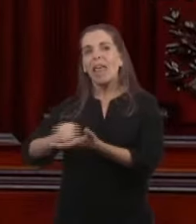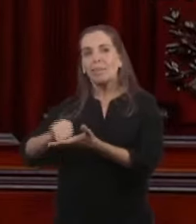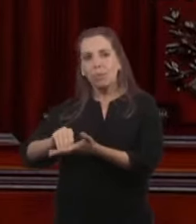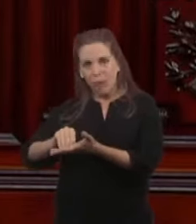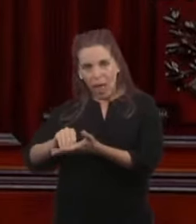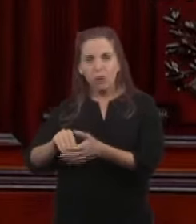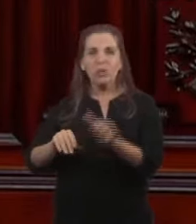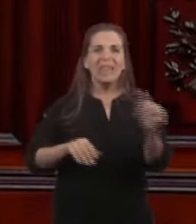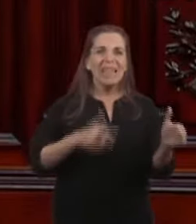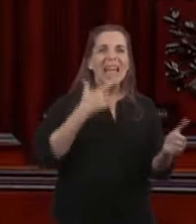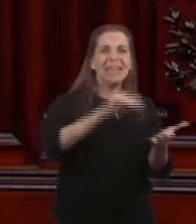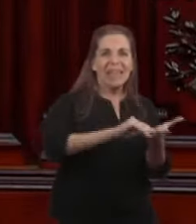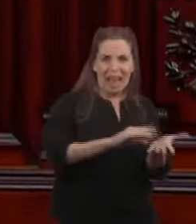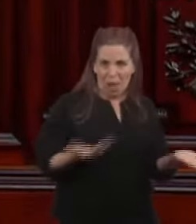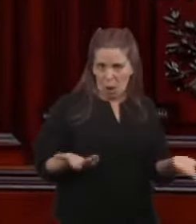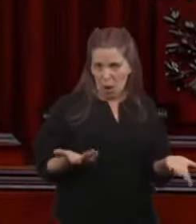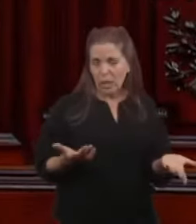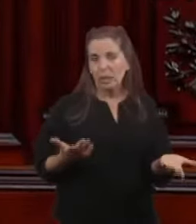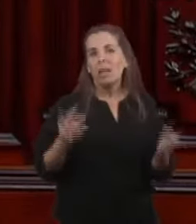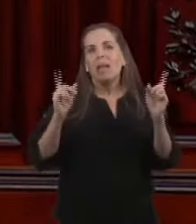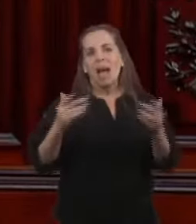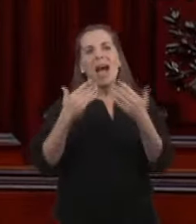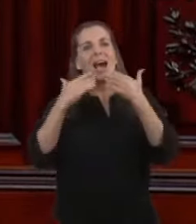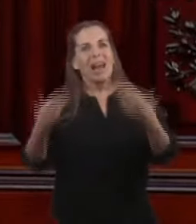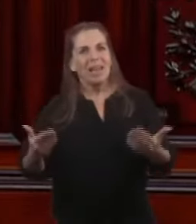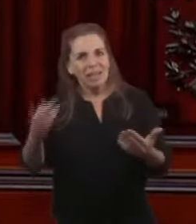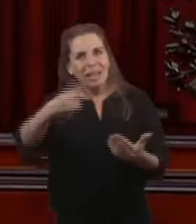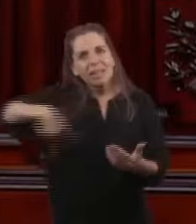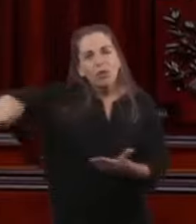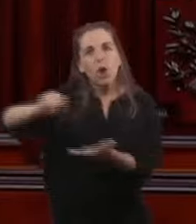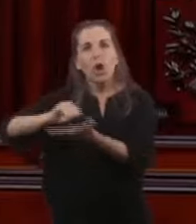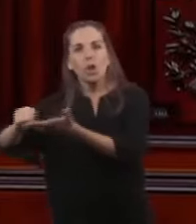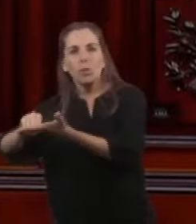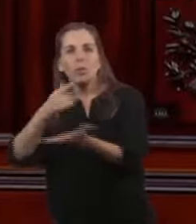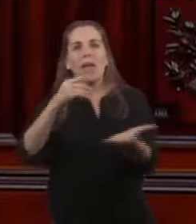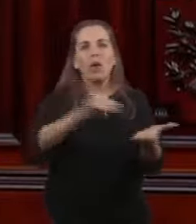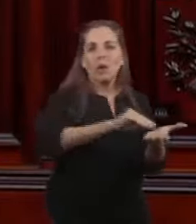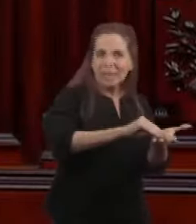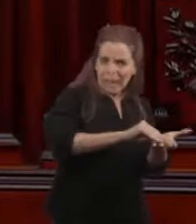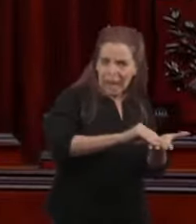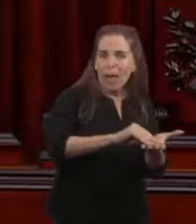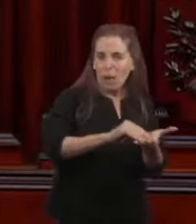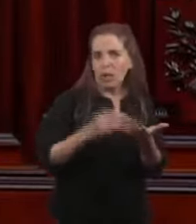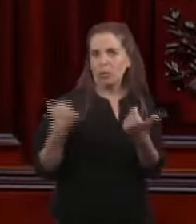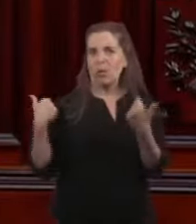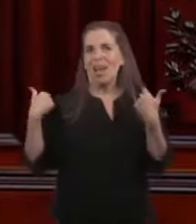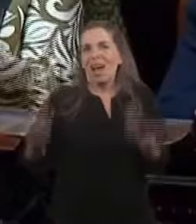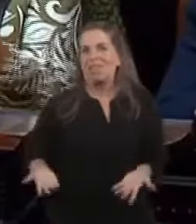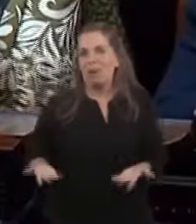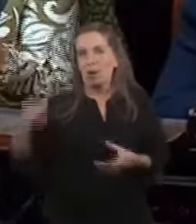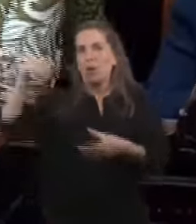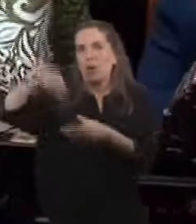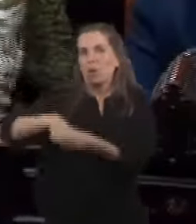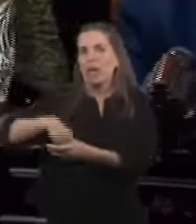motivo por el cual también agradezco mucho a aquellos que nos han acompañado en todas estas acciones de